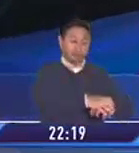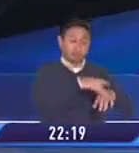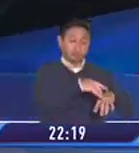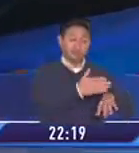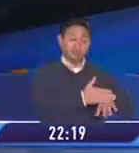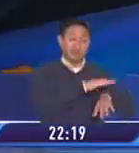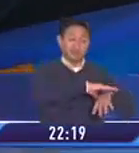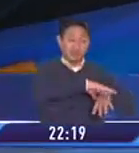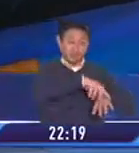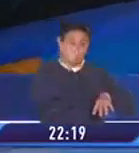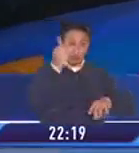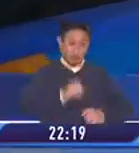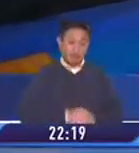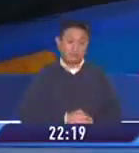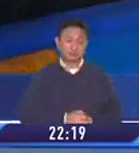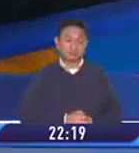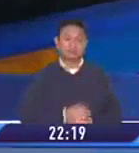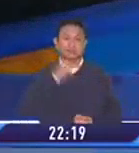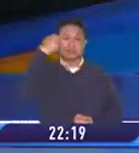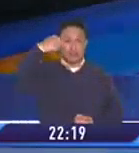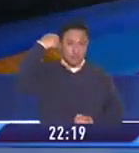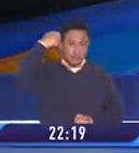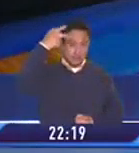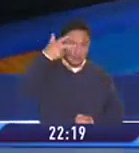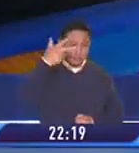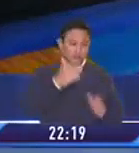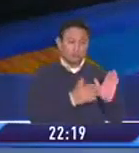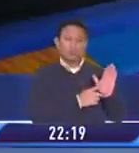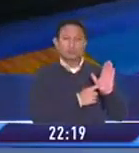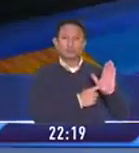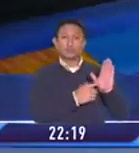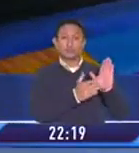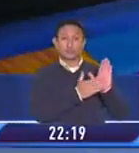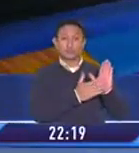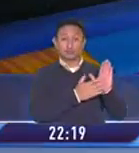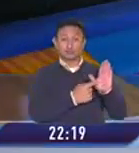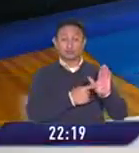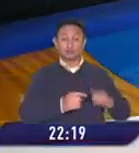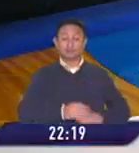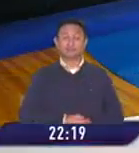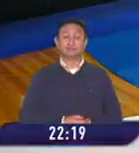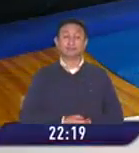sido sustraídas. Videos evidencian esta problemática.